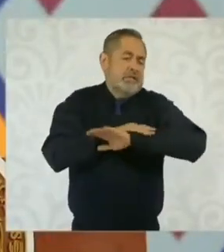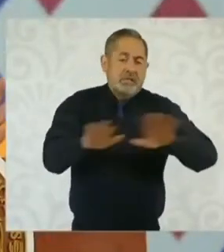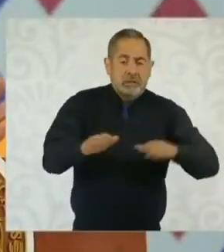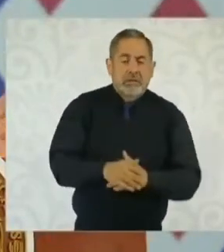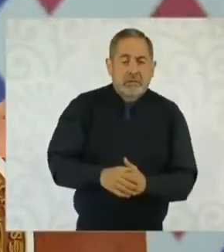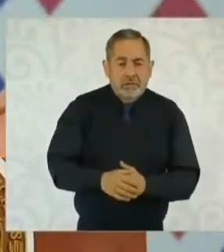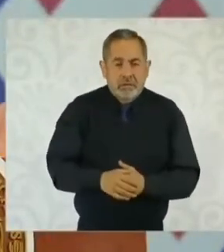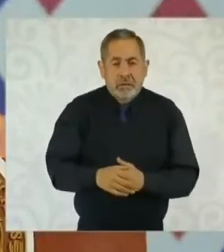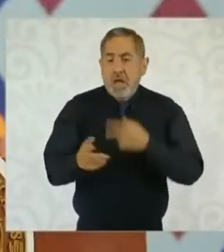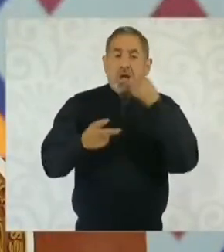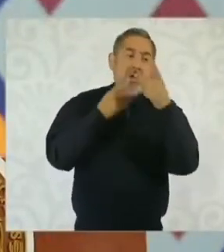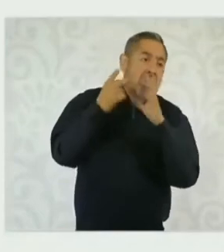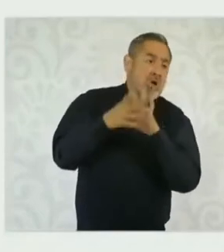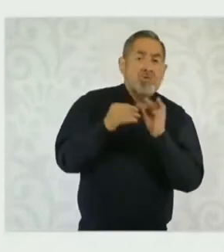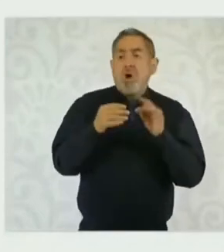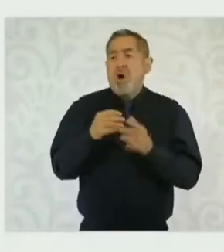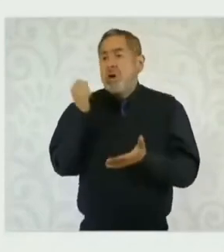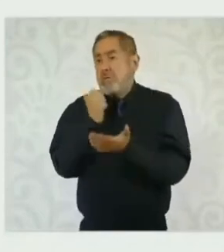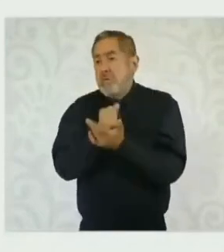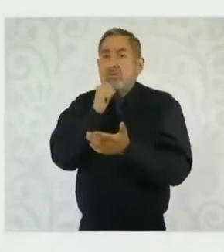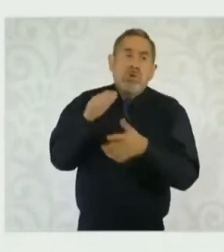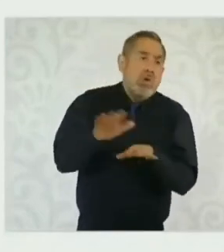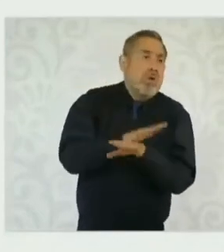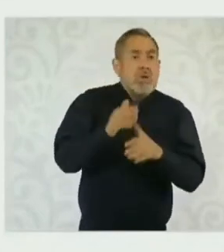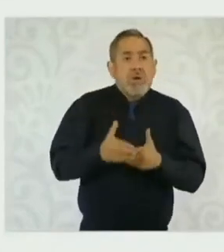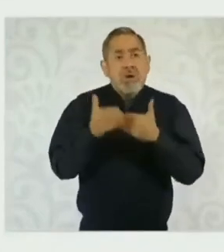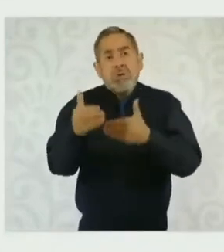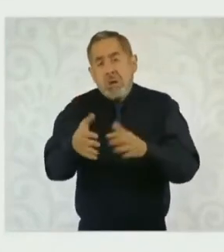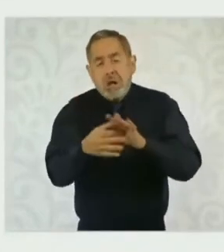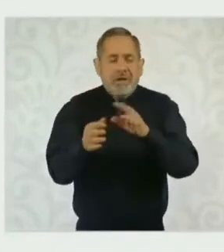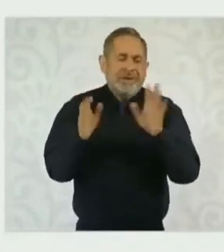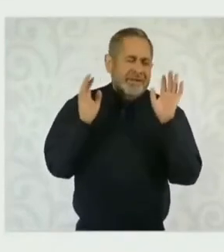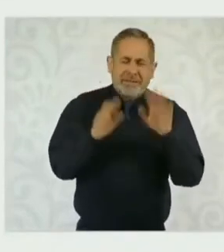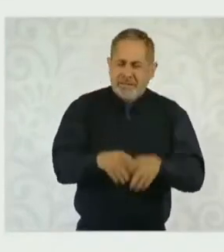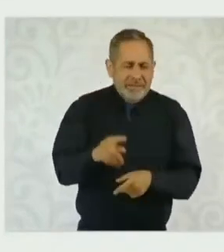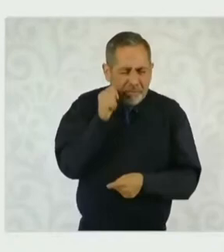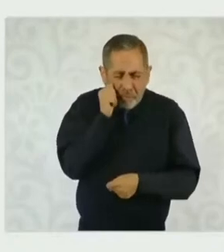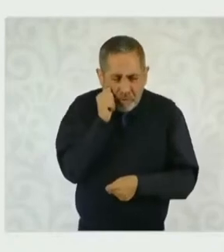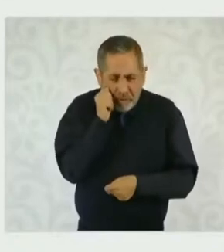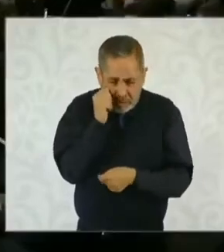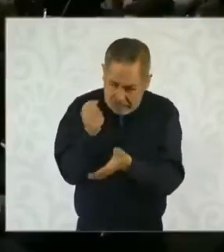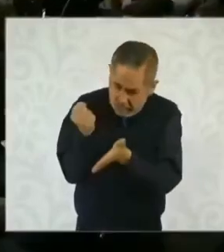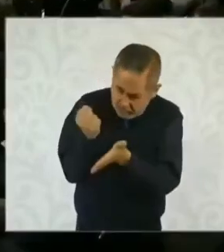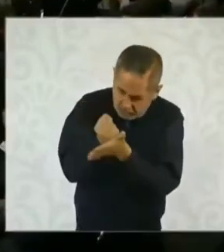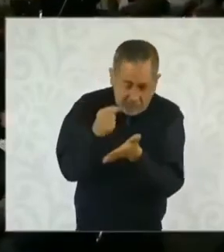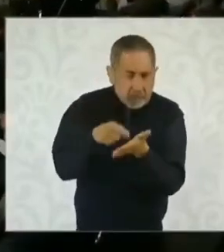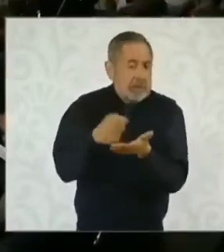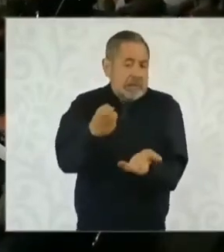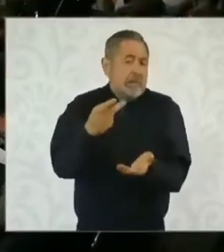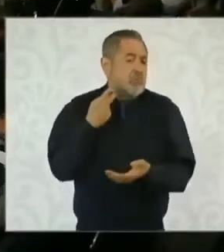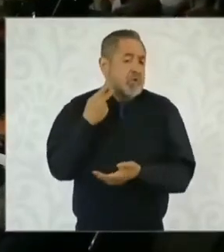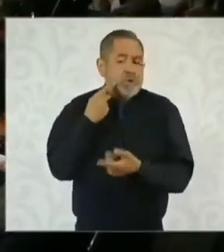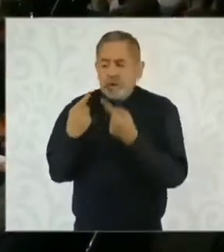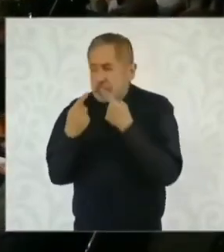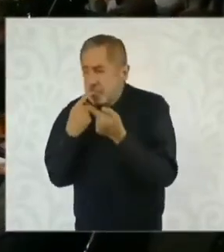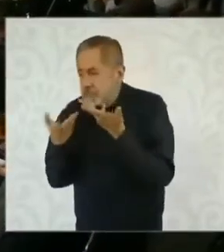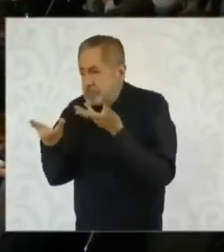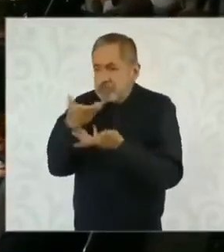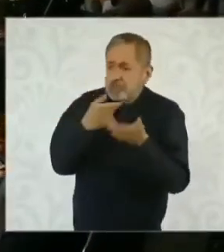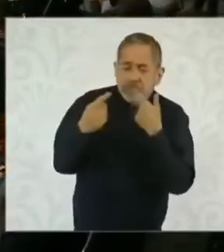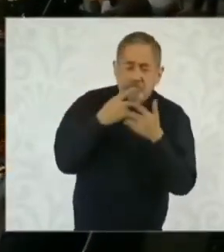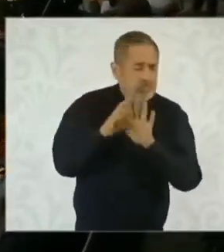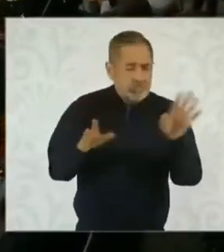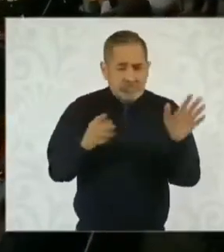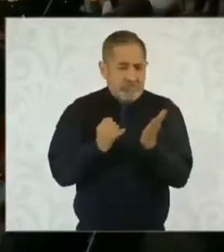es que no se aprobó exactamente igual, bueno, es lo que se pudo aprobar, la política también es eso. Y a partir